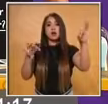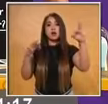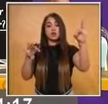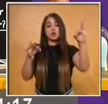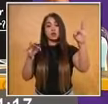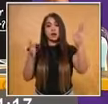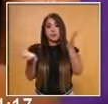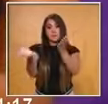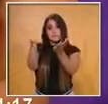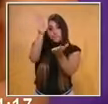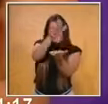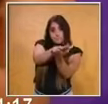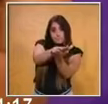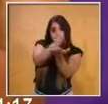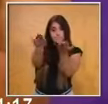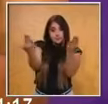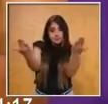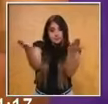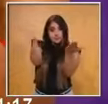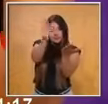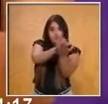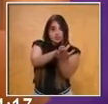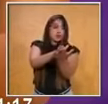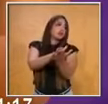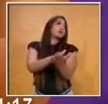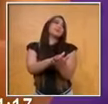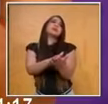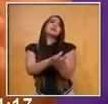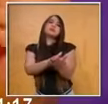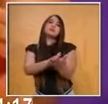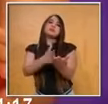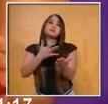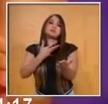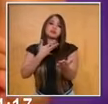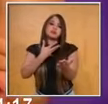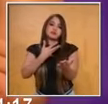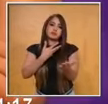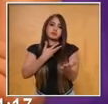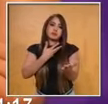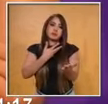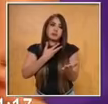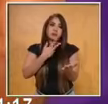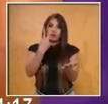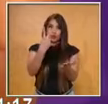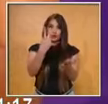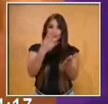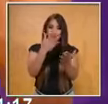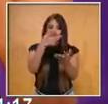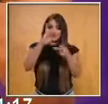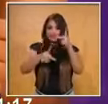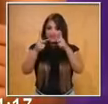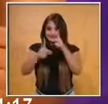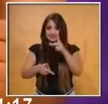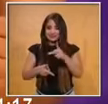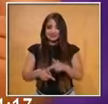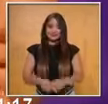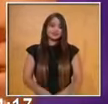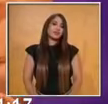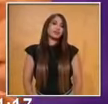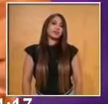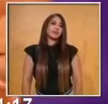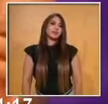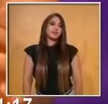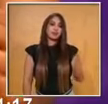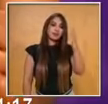mitad, para que obtengamos dos partes. Y a esta